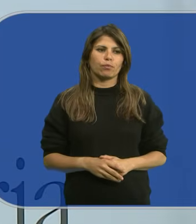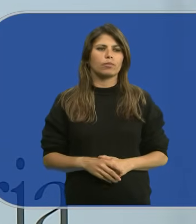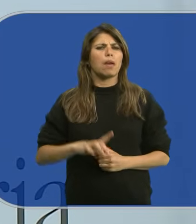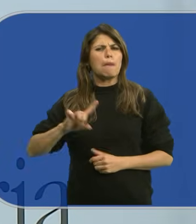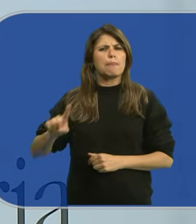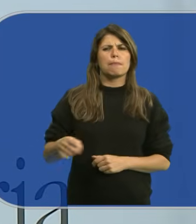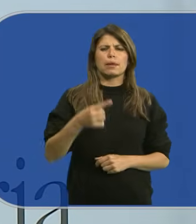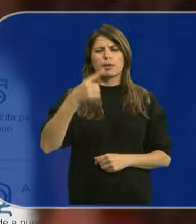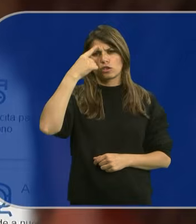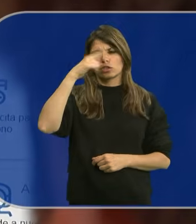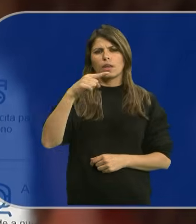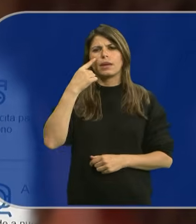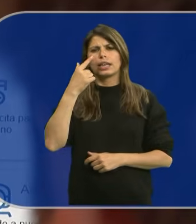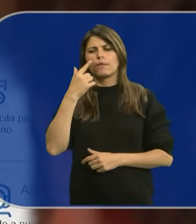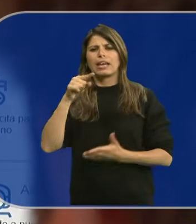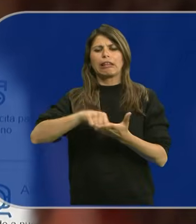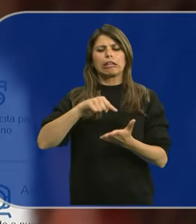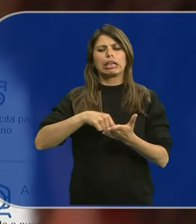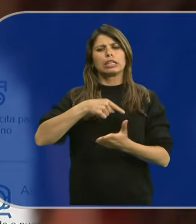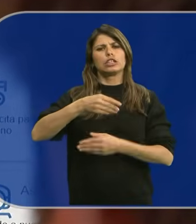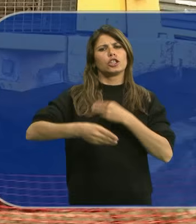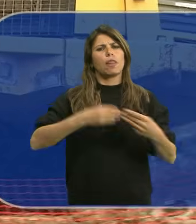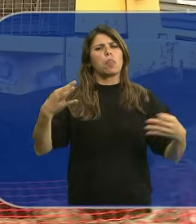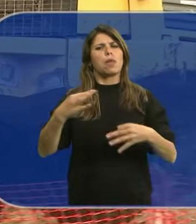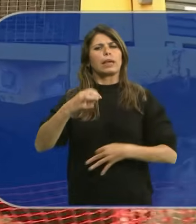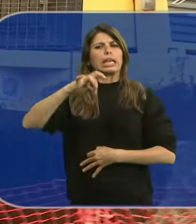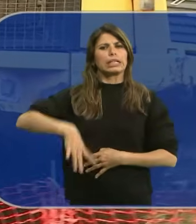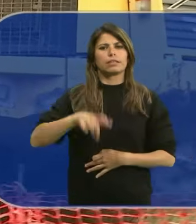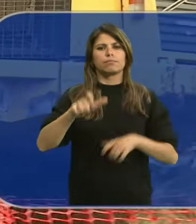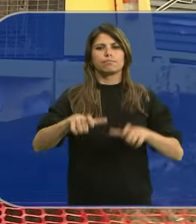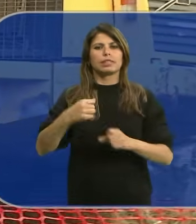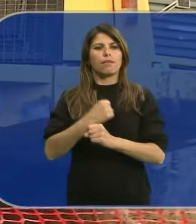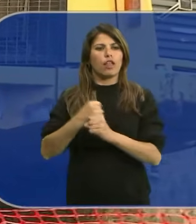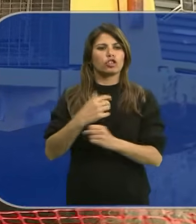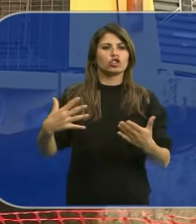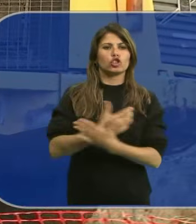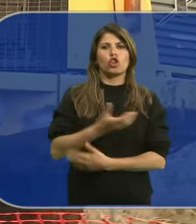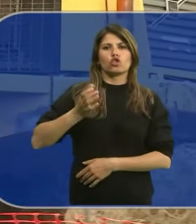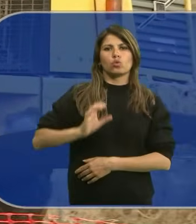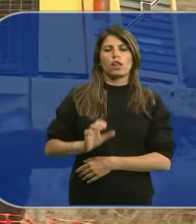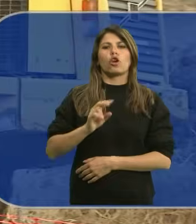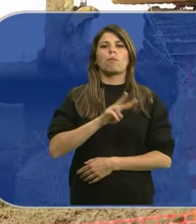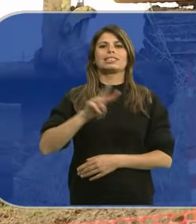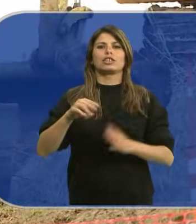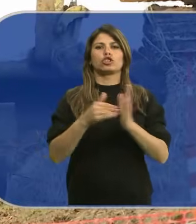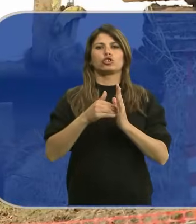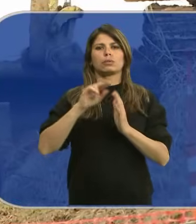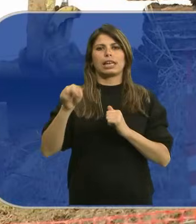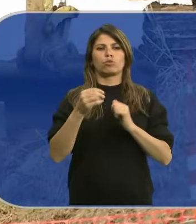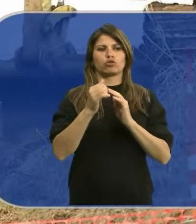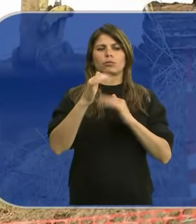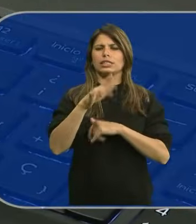Lo primero es saber quiénes deben presentar la declaración de la renta. Todos los trabajadores con ingresos superiores a 22.000 euros